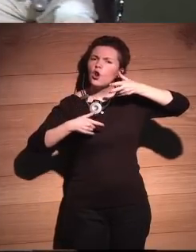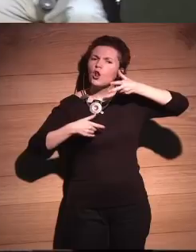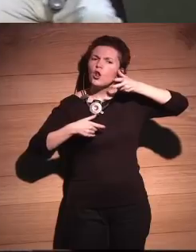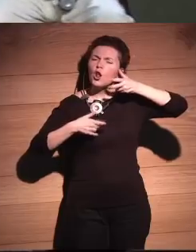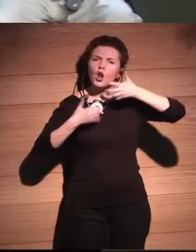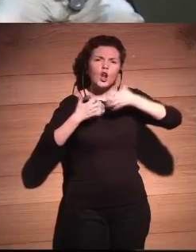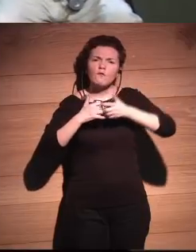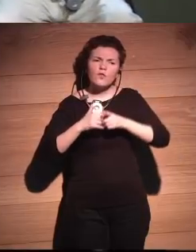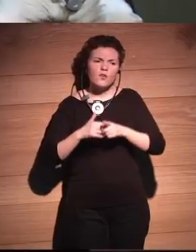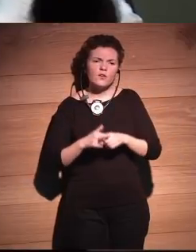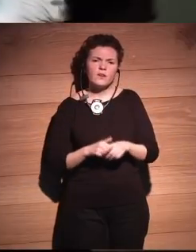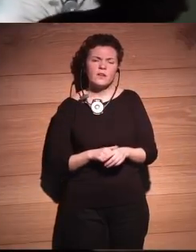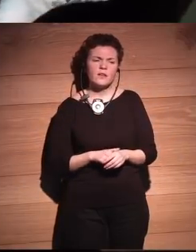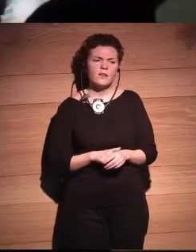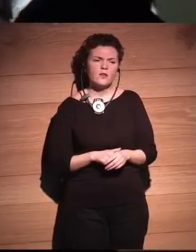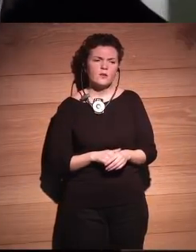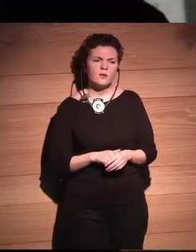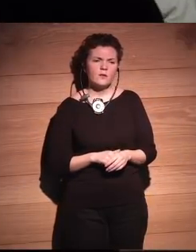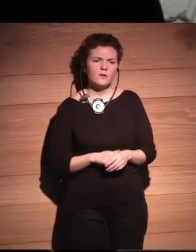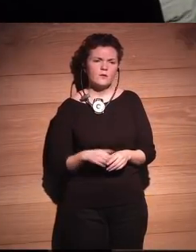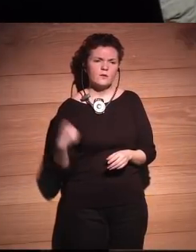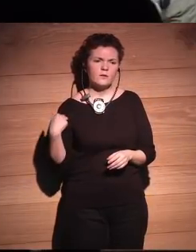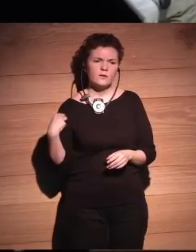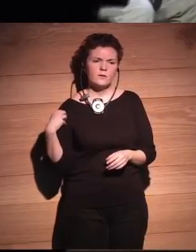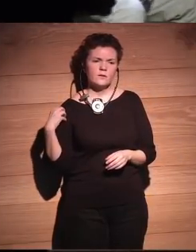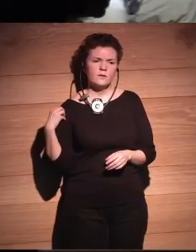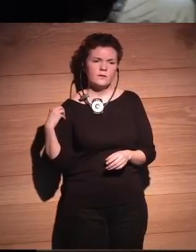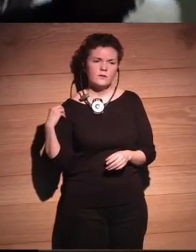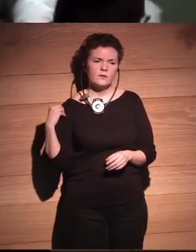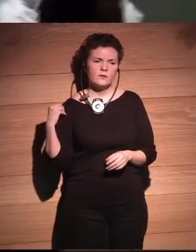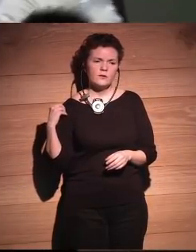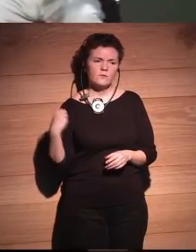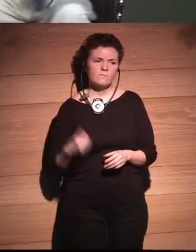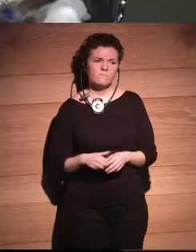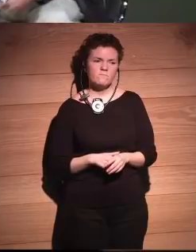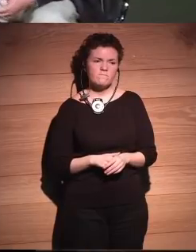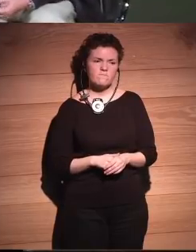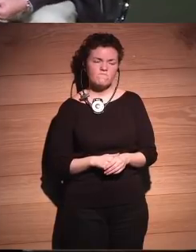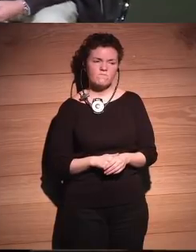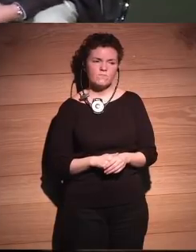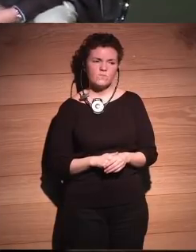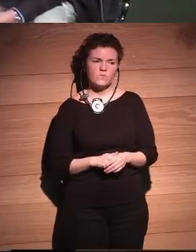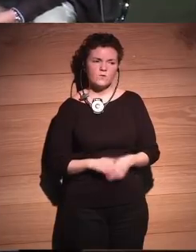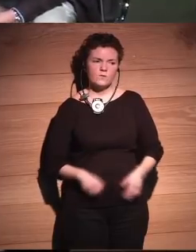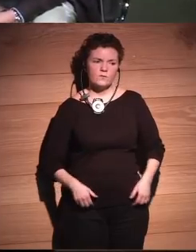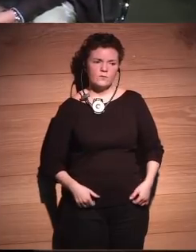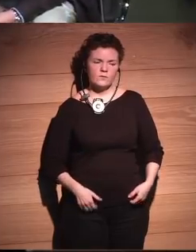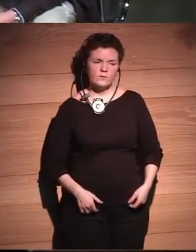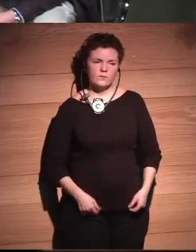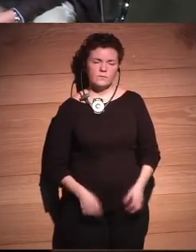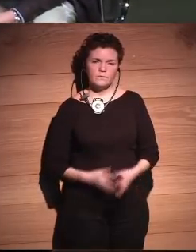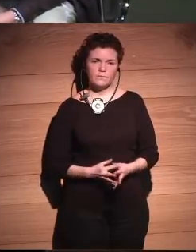You prefer me to do it in English or... I have 4 here. I can start in English and then I'll move